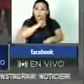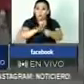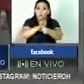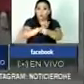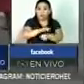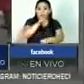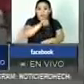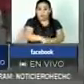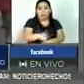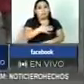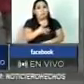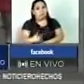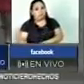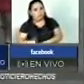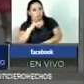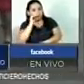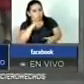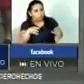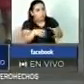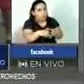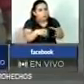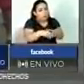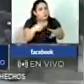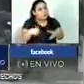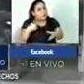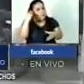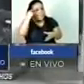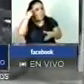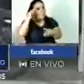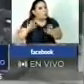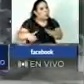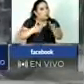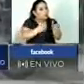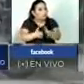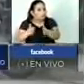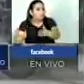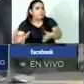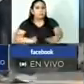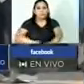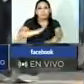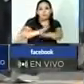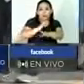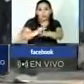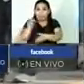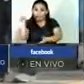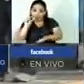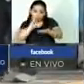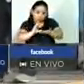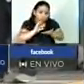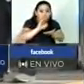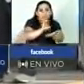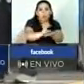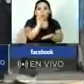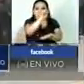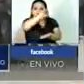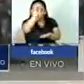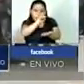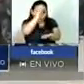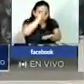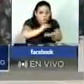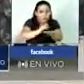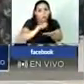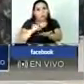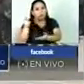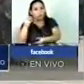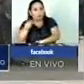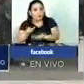Ejecutivo dice tener una fórmula para evitar el caos con una serie de medidas que contemplan otorgamiento de créditos a bajo interés y un fondo